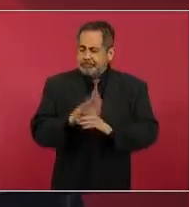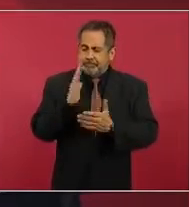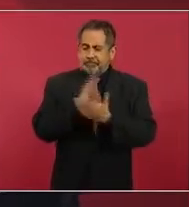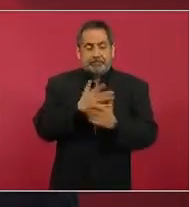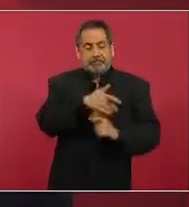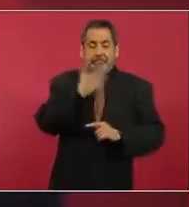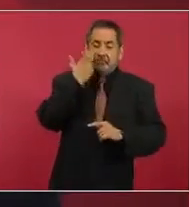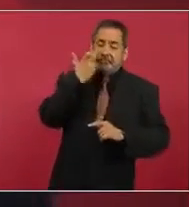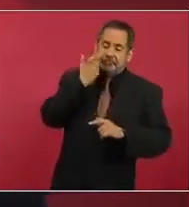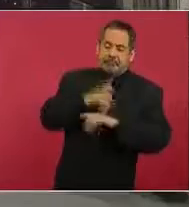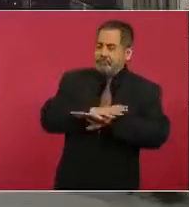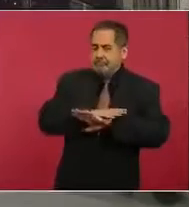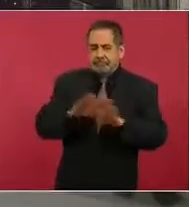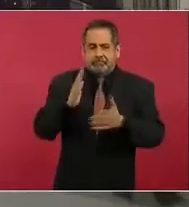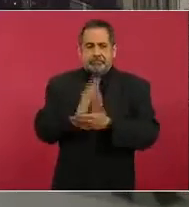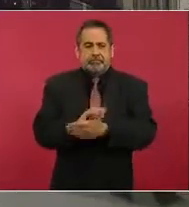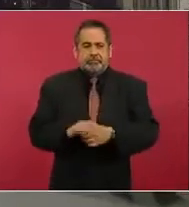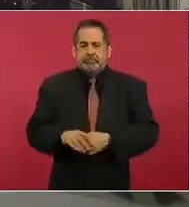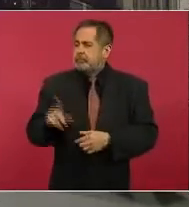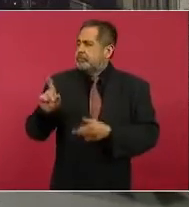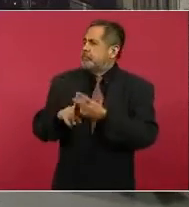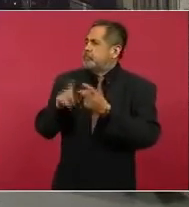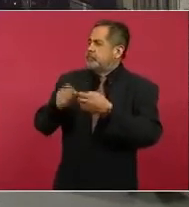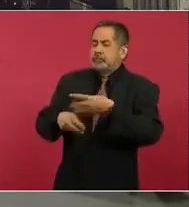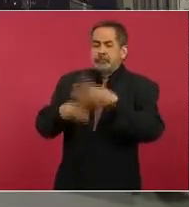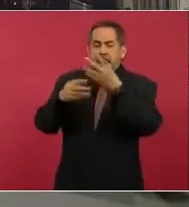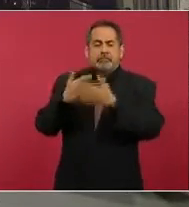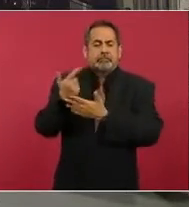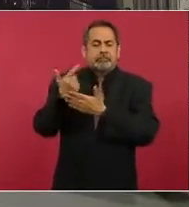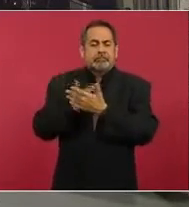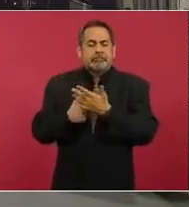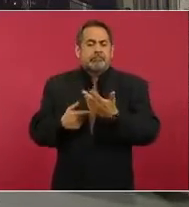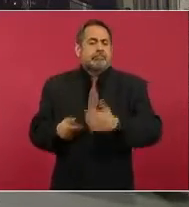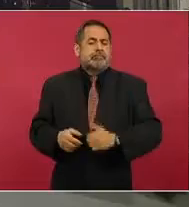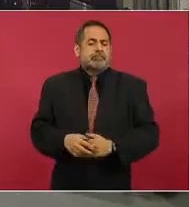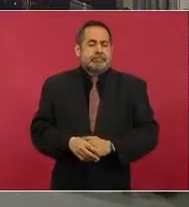manipulación. Entonces no está la lista,